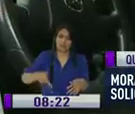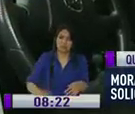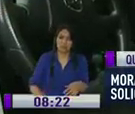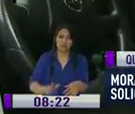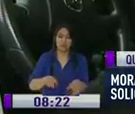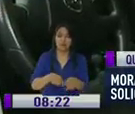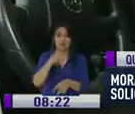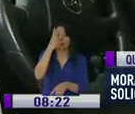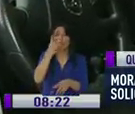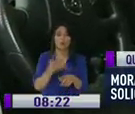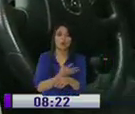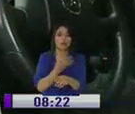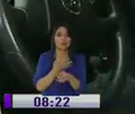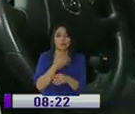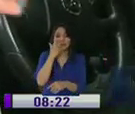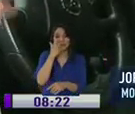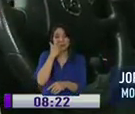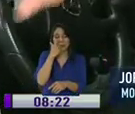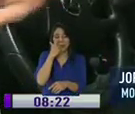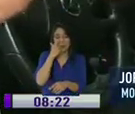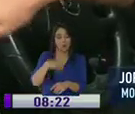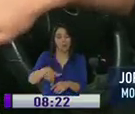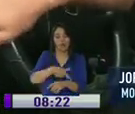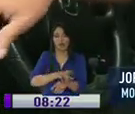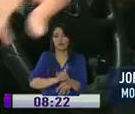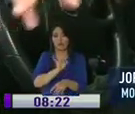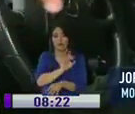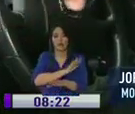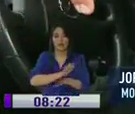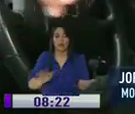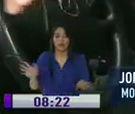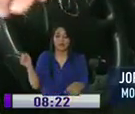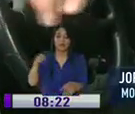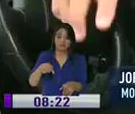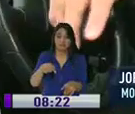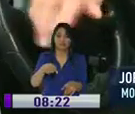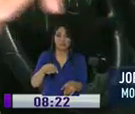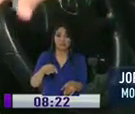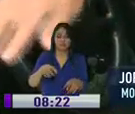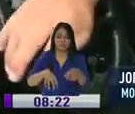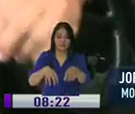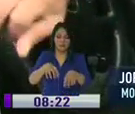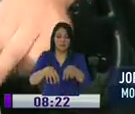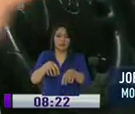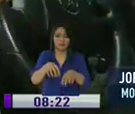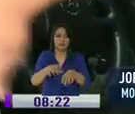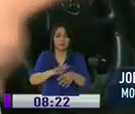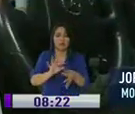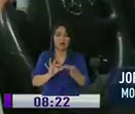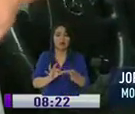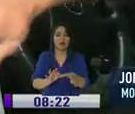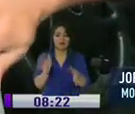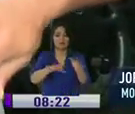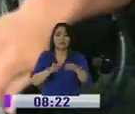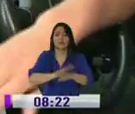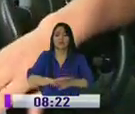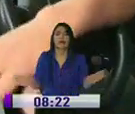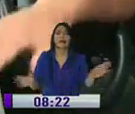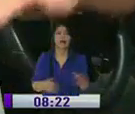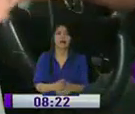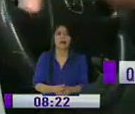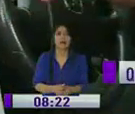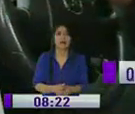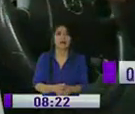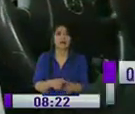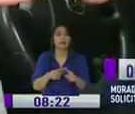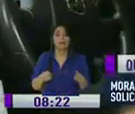cuarta vez que hacen este hueco aquí y dejan así. Vienen los señores del adoquinado, arreglan, ponen los adoquines, pero